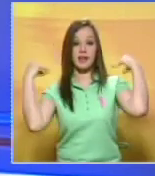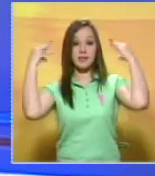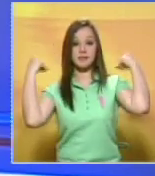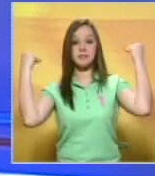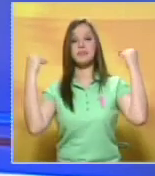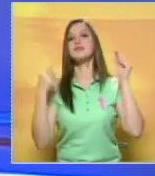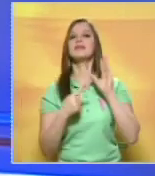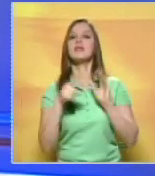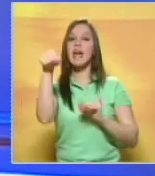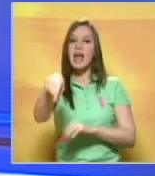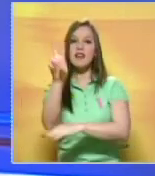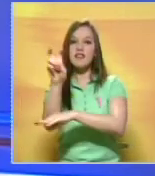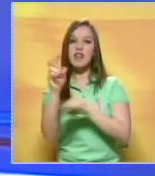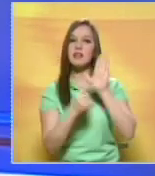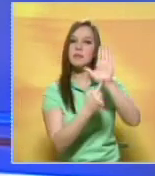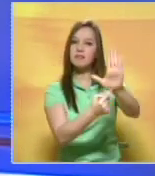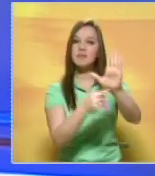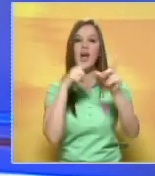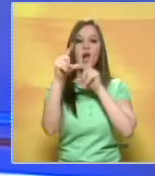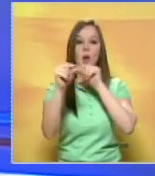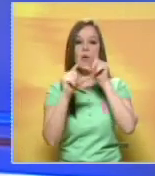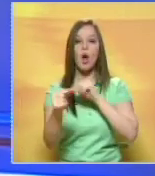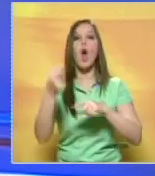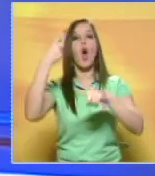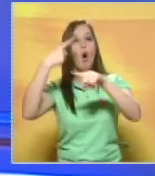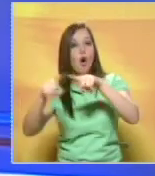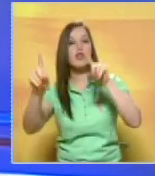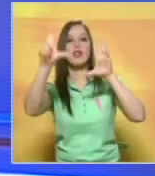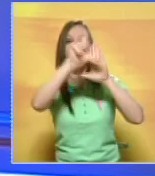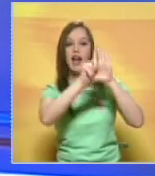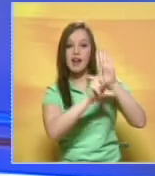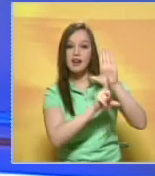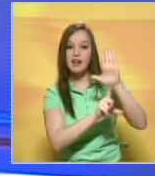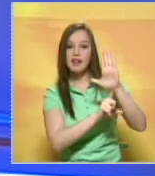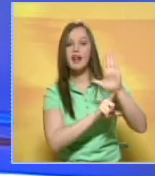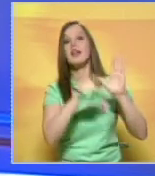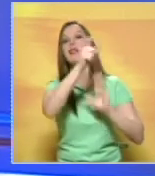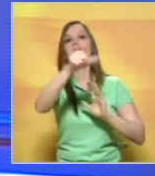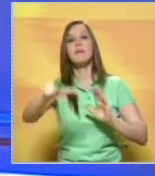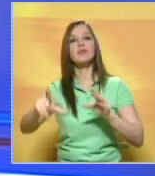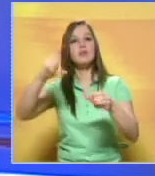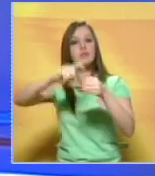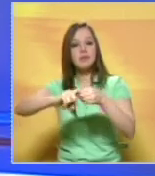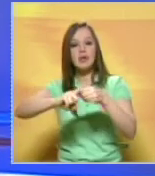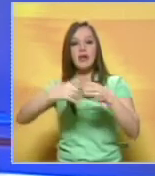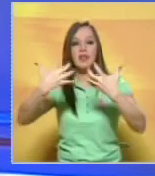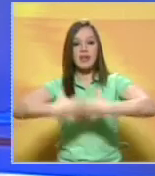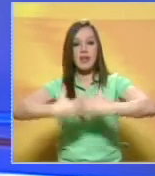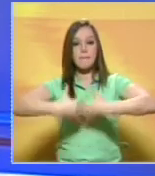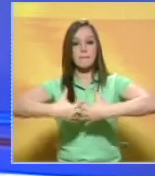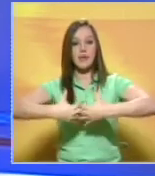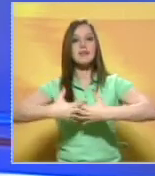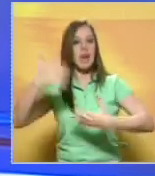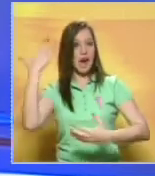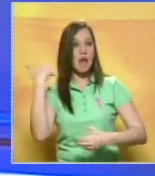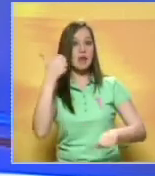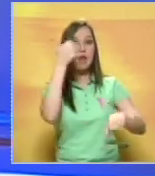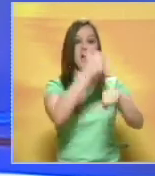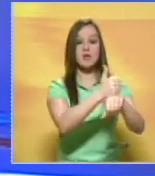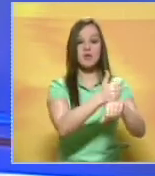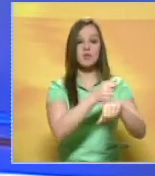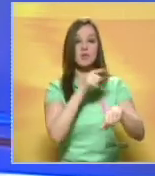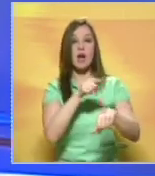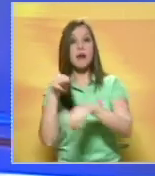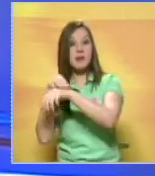Díaz, publicó este viernes en su cuenta de Twitter una nueva lista, esta vez de accionistas o representantes de empresas que fueron acusados recientemente